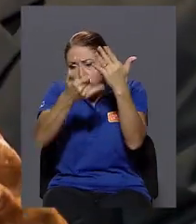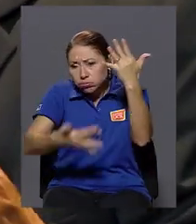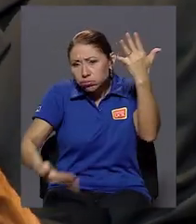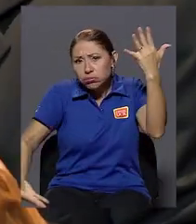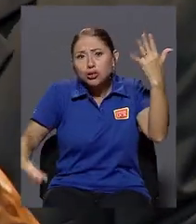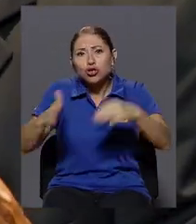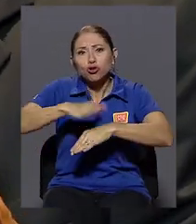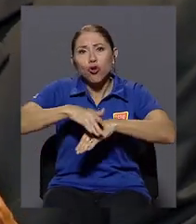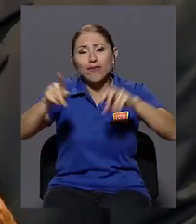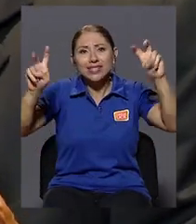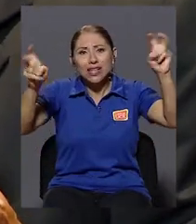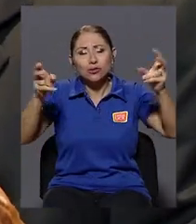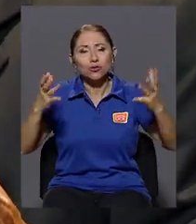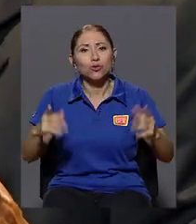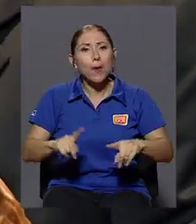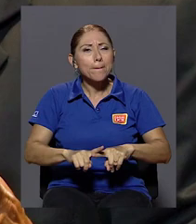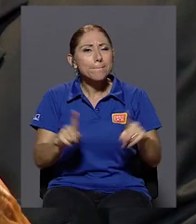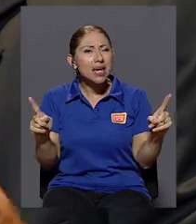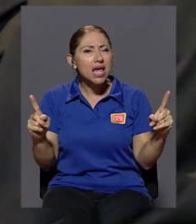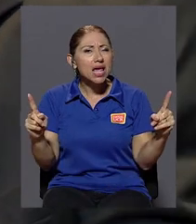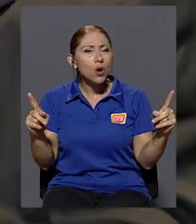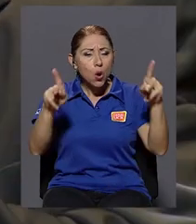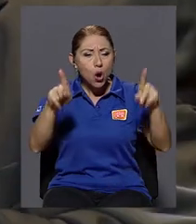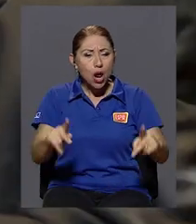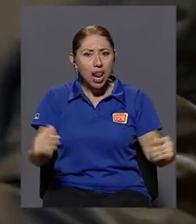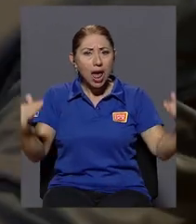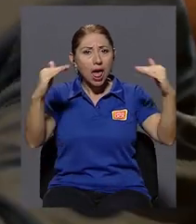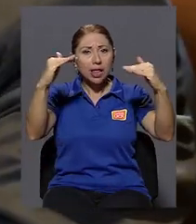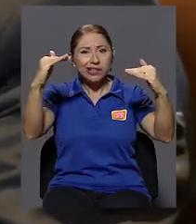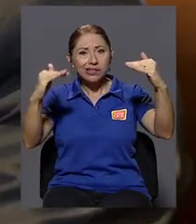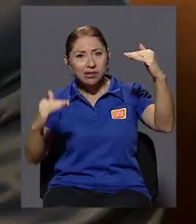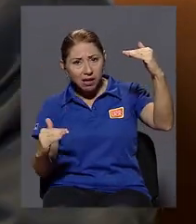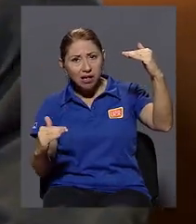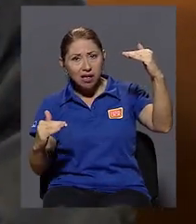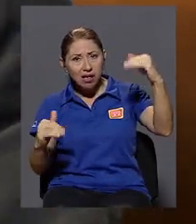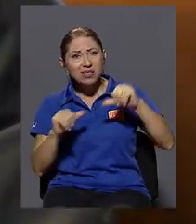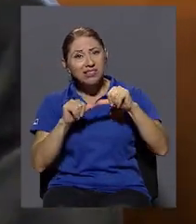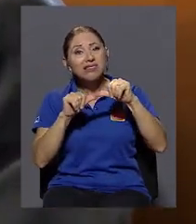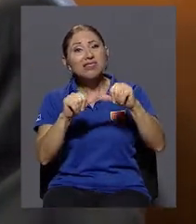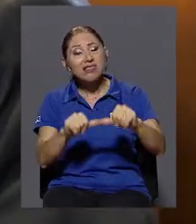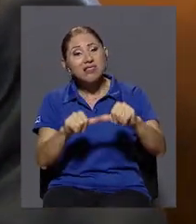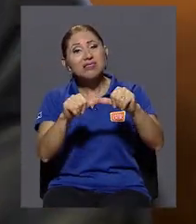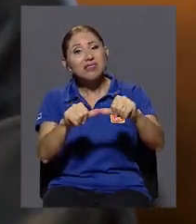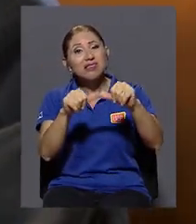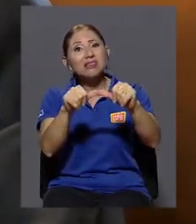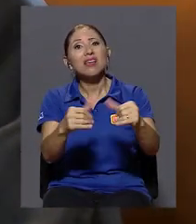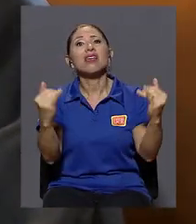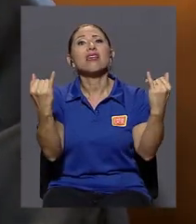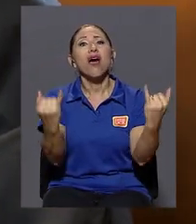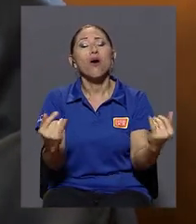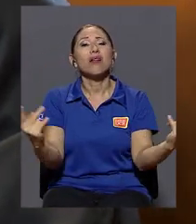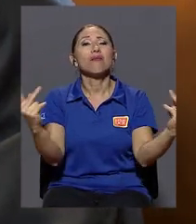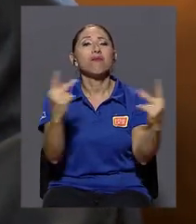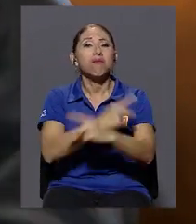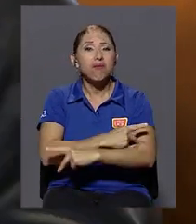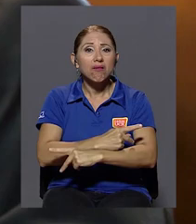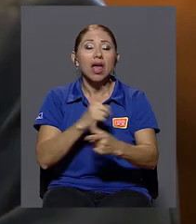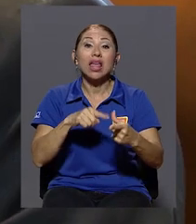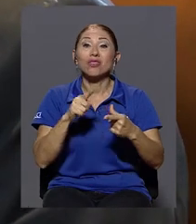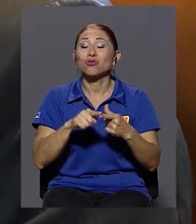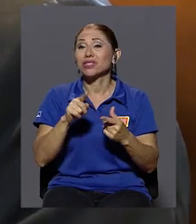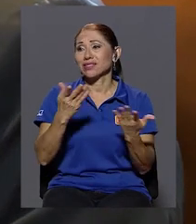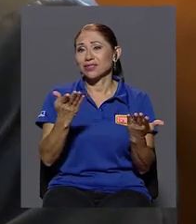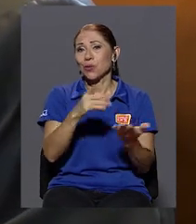¿no? Enorme respecto de este asunto. Pero la desigualdad no solamente sigue presente, sino se profundiza. Todas